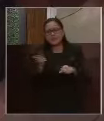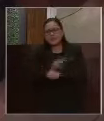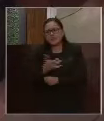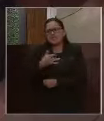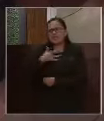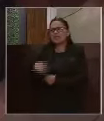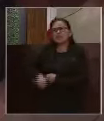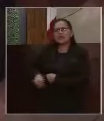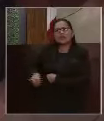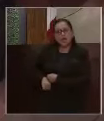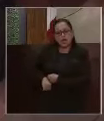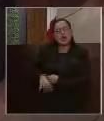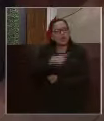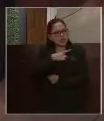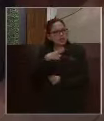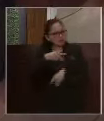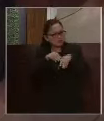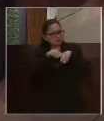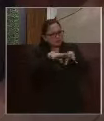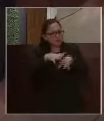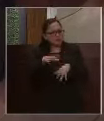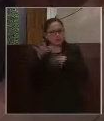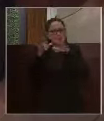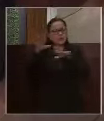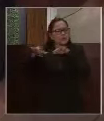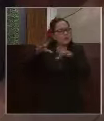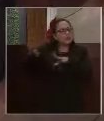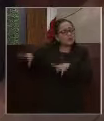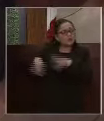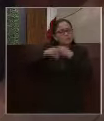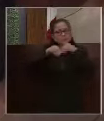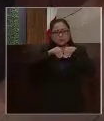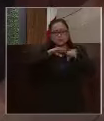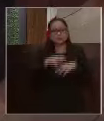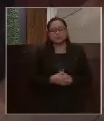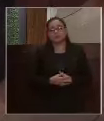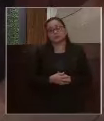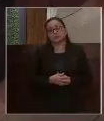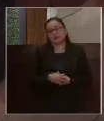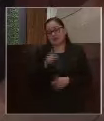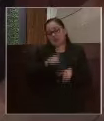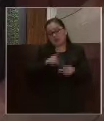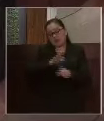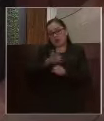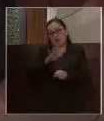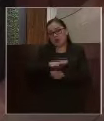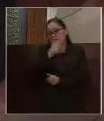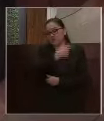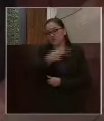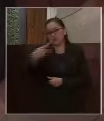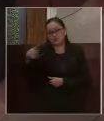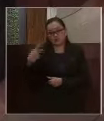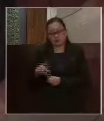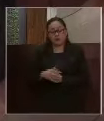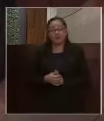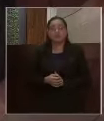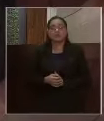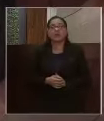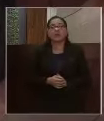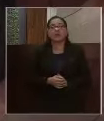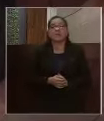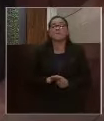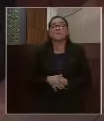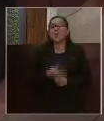pretende seguir y difundir. Esto a partir de la guía que representa una línea editorial determinada. A partir de estos elementos